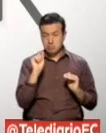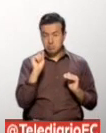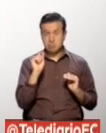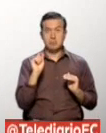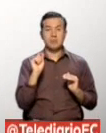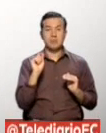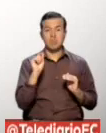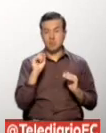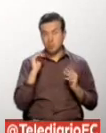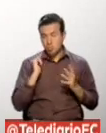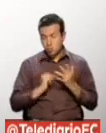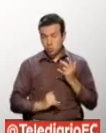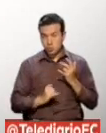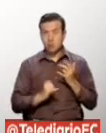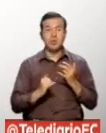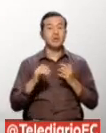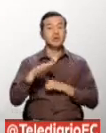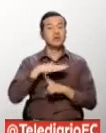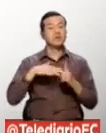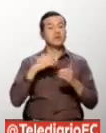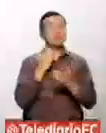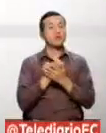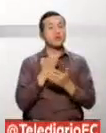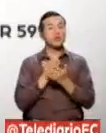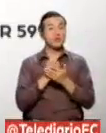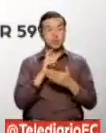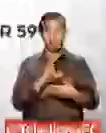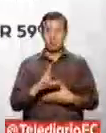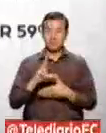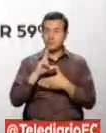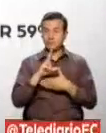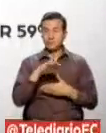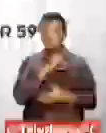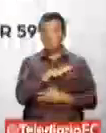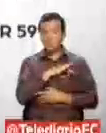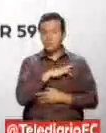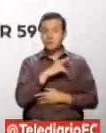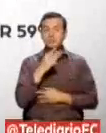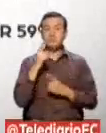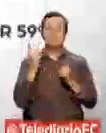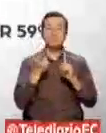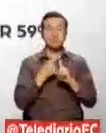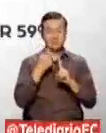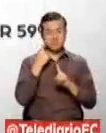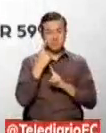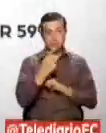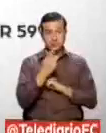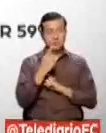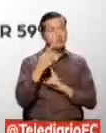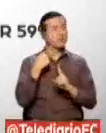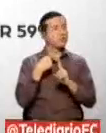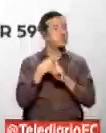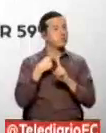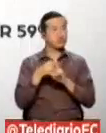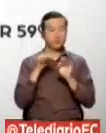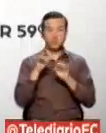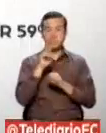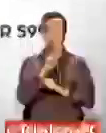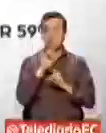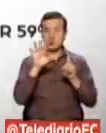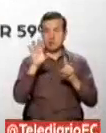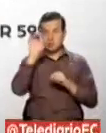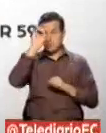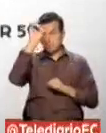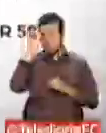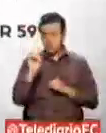trascendente. En cuanto a la situación económica de Latinoamérica, Chile destaca con una percepción muy buena con el